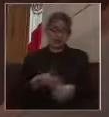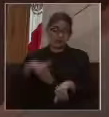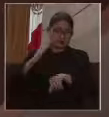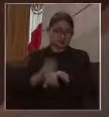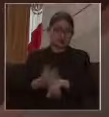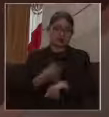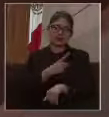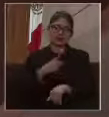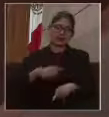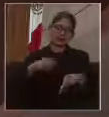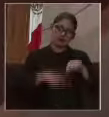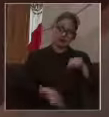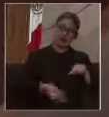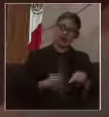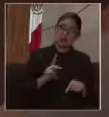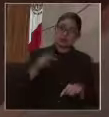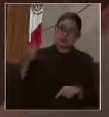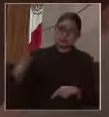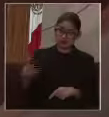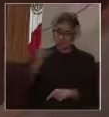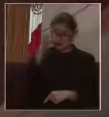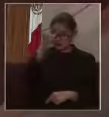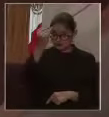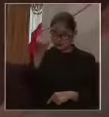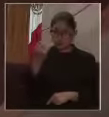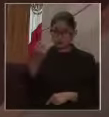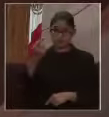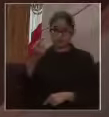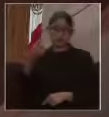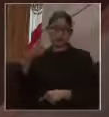caso, la propuesta de la magistrada Soto